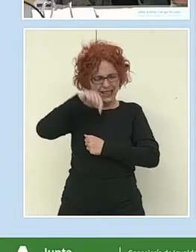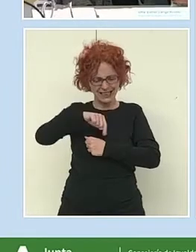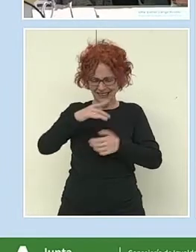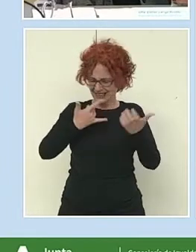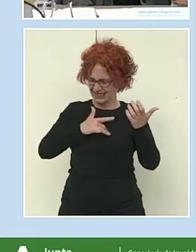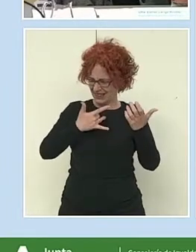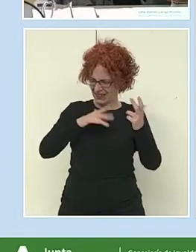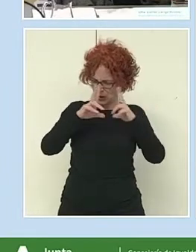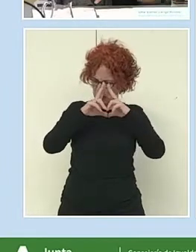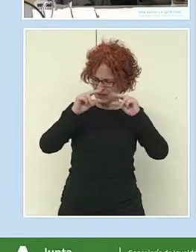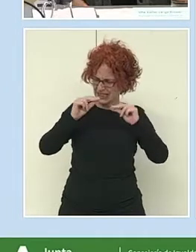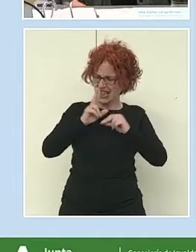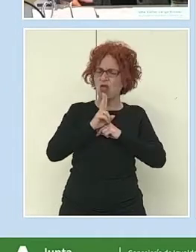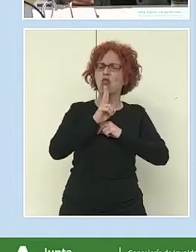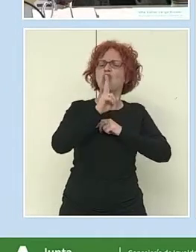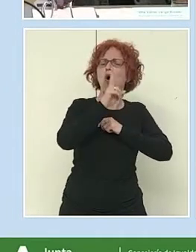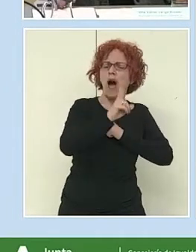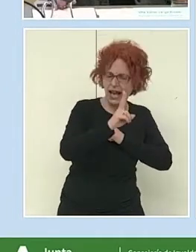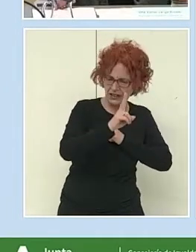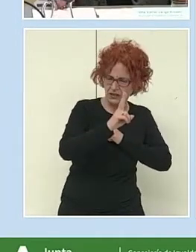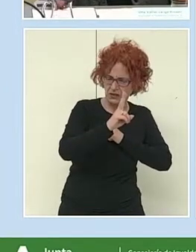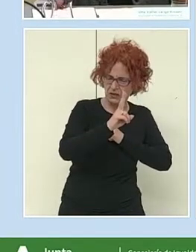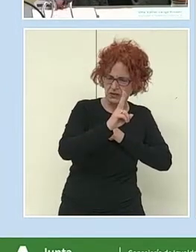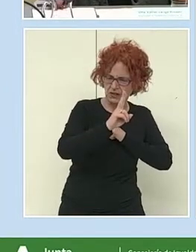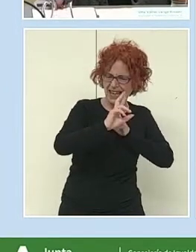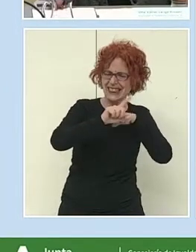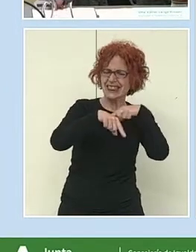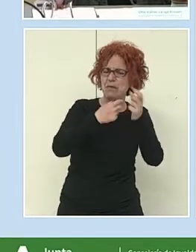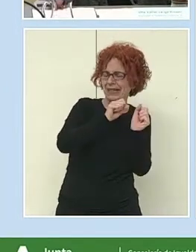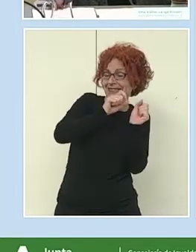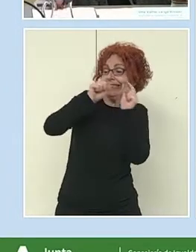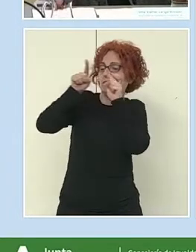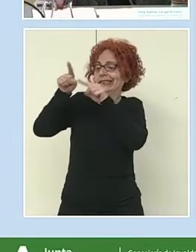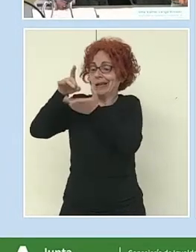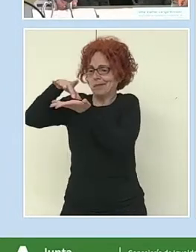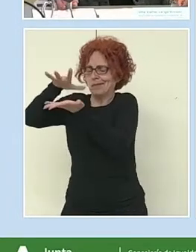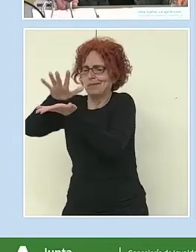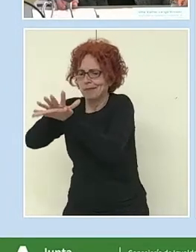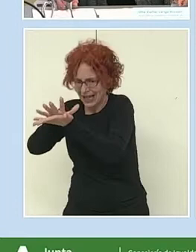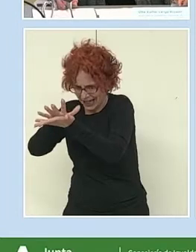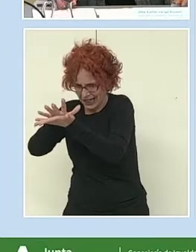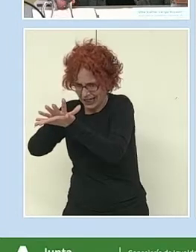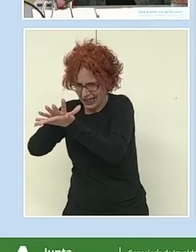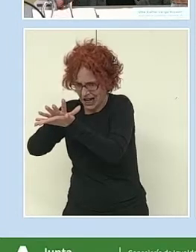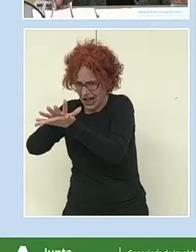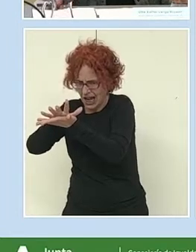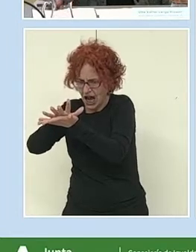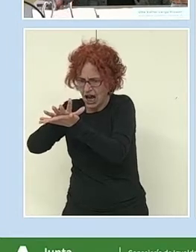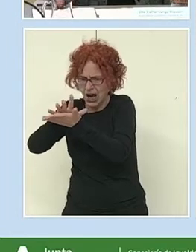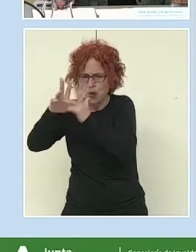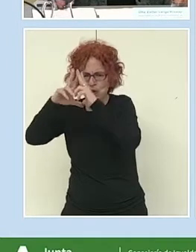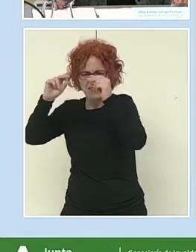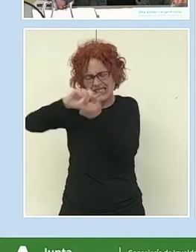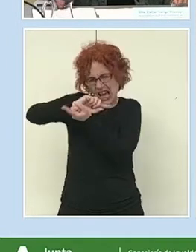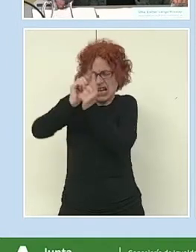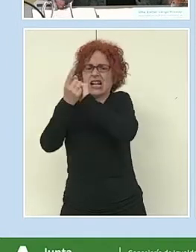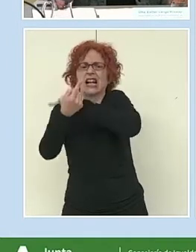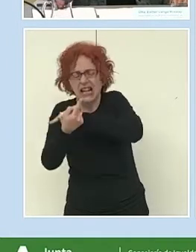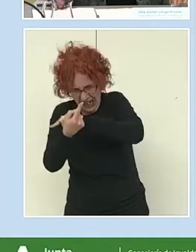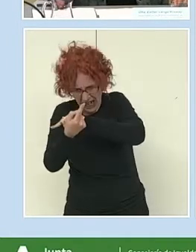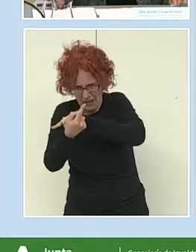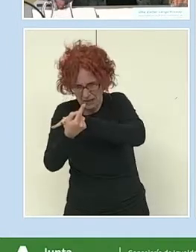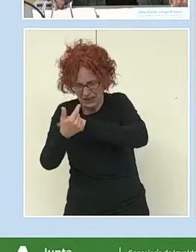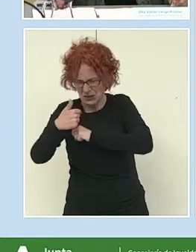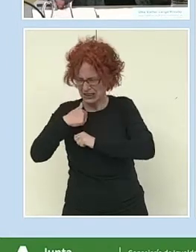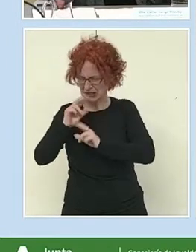la superior, irme a Málaga significaba pues empezar prácticamente de nuevo desde cero. Y yo con 20 añitos me sentía ya un